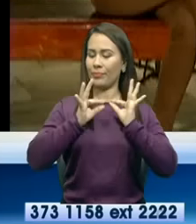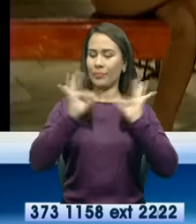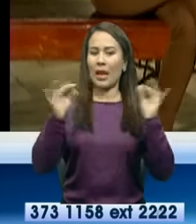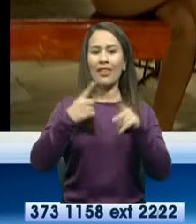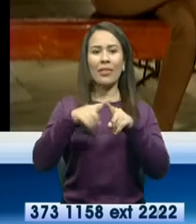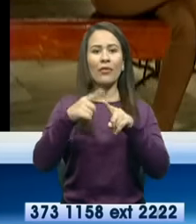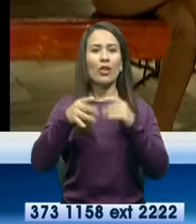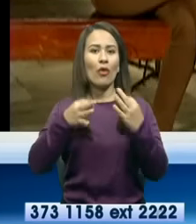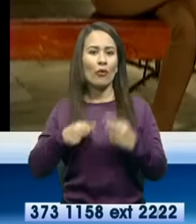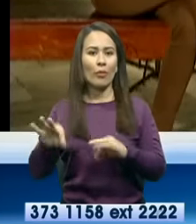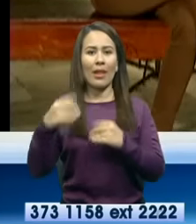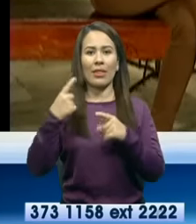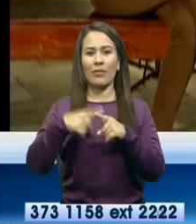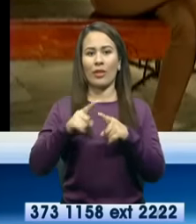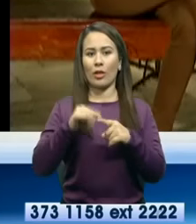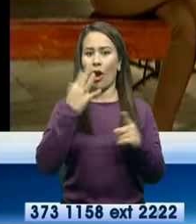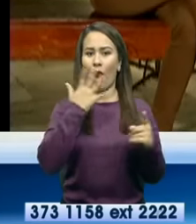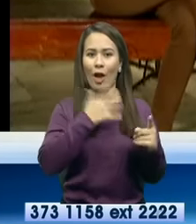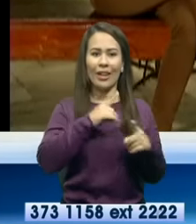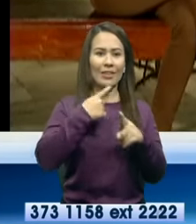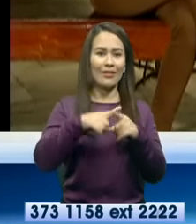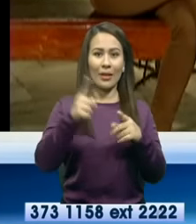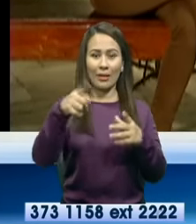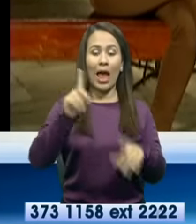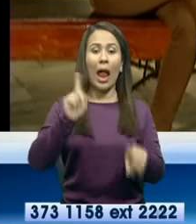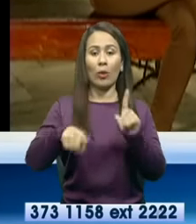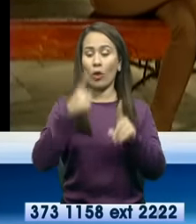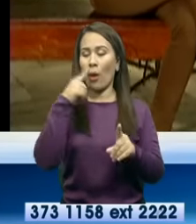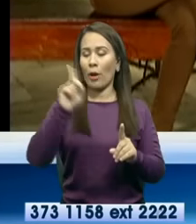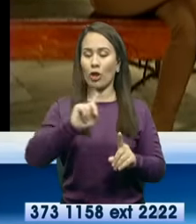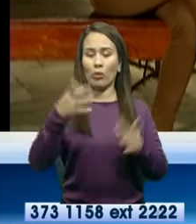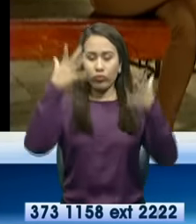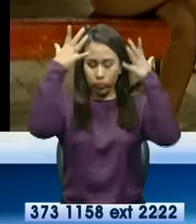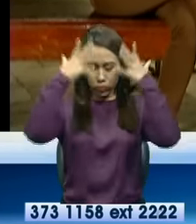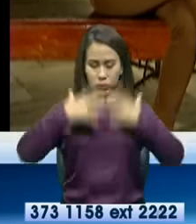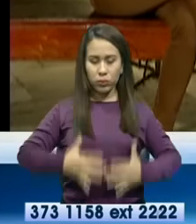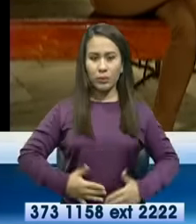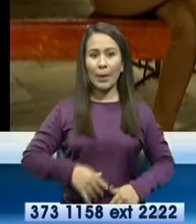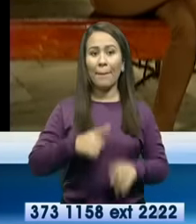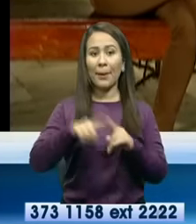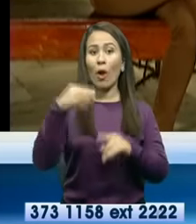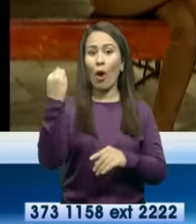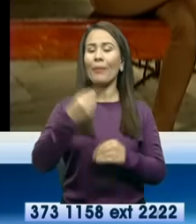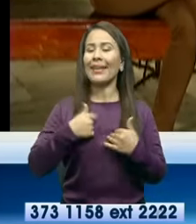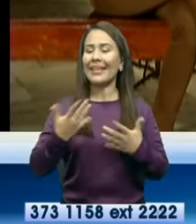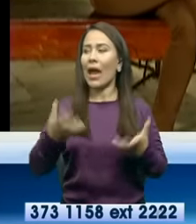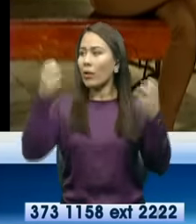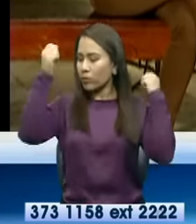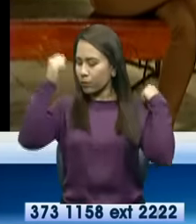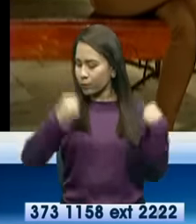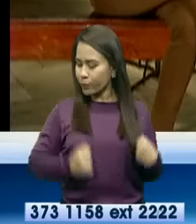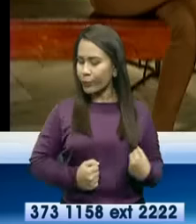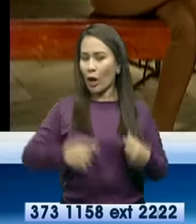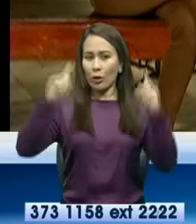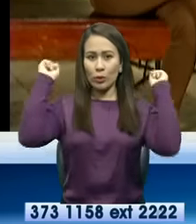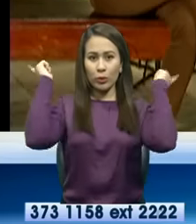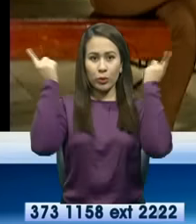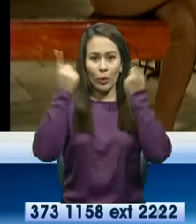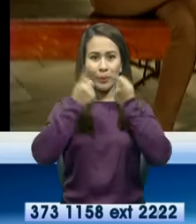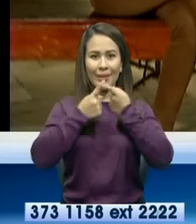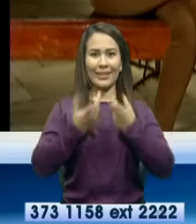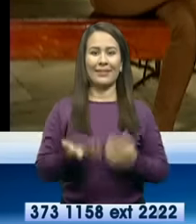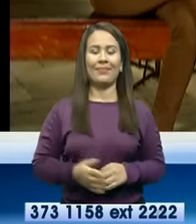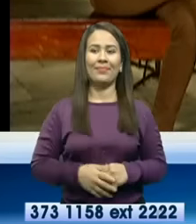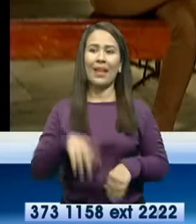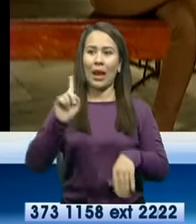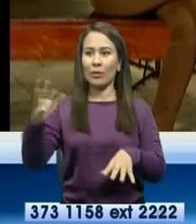de hecho... Ahora ya muchos no se ponen el poncho, pero para esas fechas los jóvenes tratan de poner sombrero. Bueno, no se